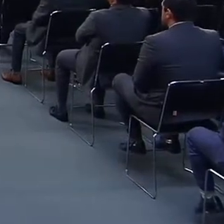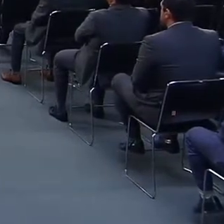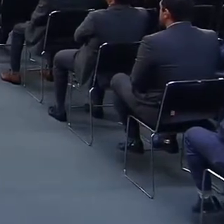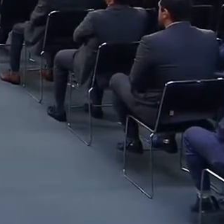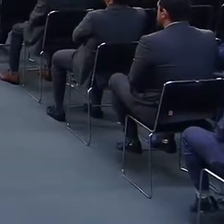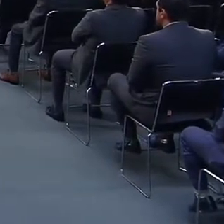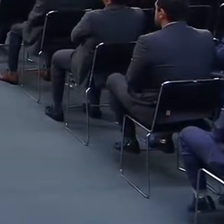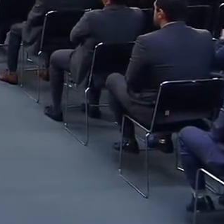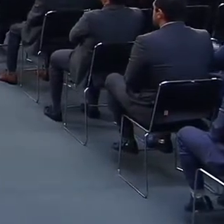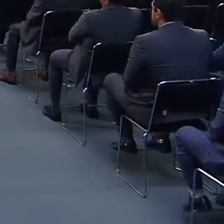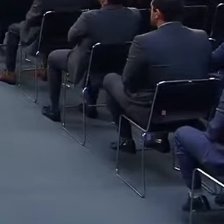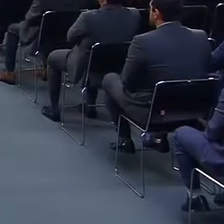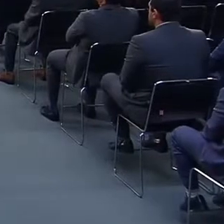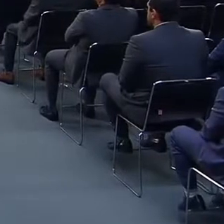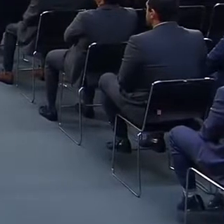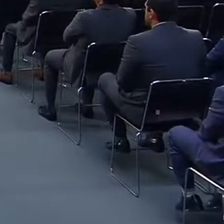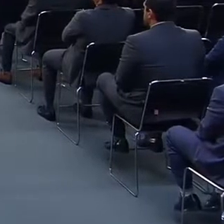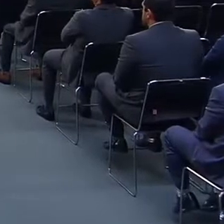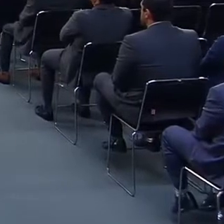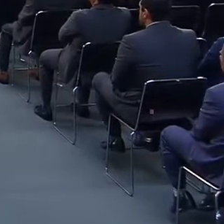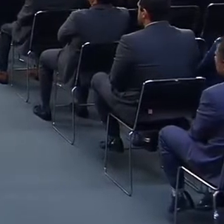aeropuerto Felipe Ángeles,